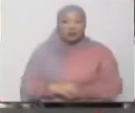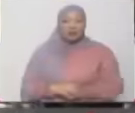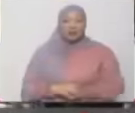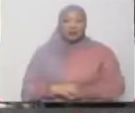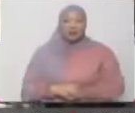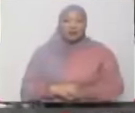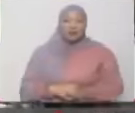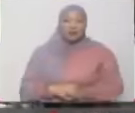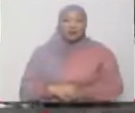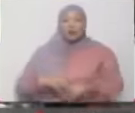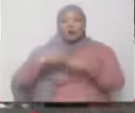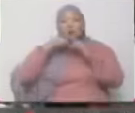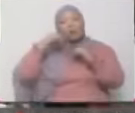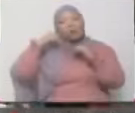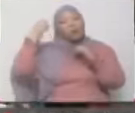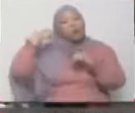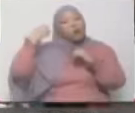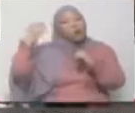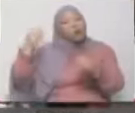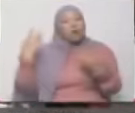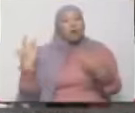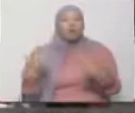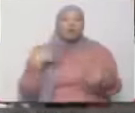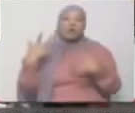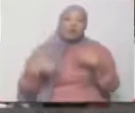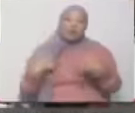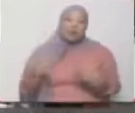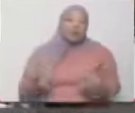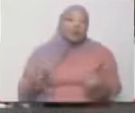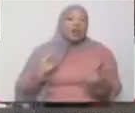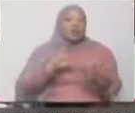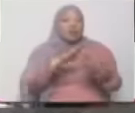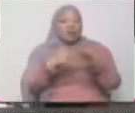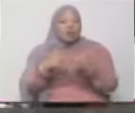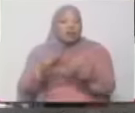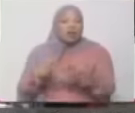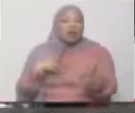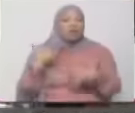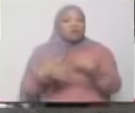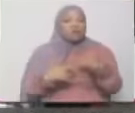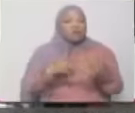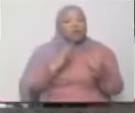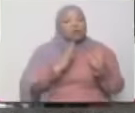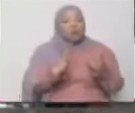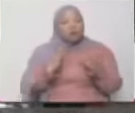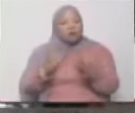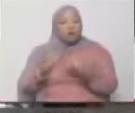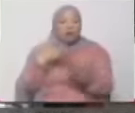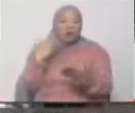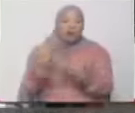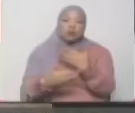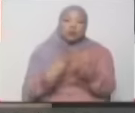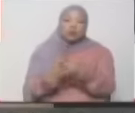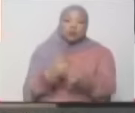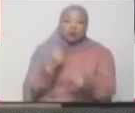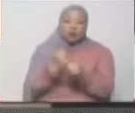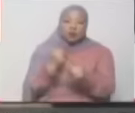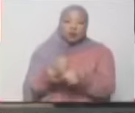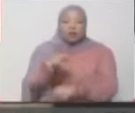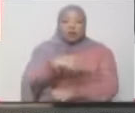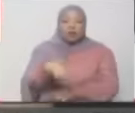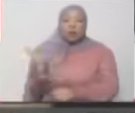por su lucha, comunas con simbología, con que planifican, que hacen procesos bien importantes en el territorio